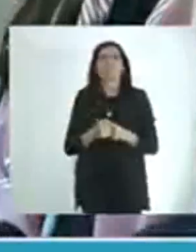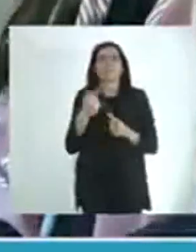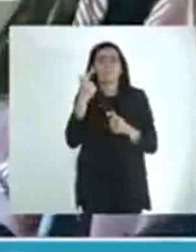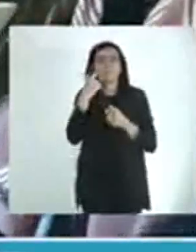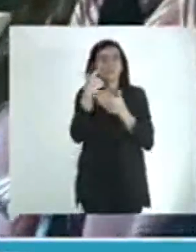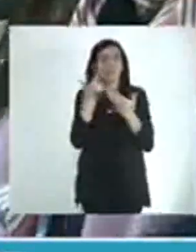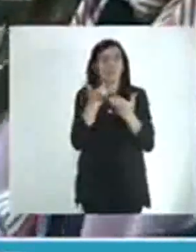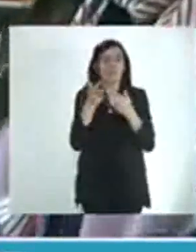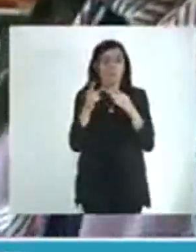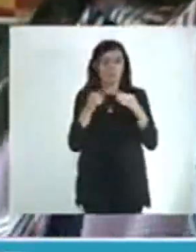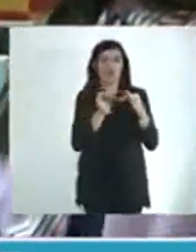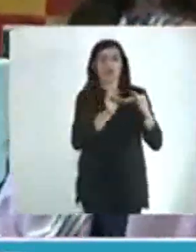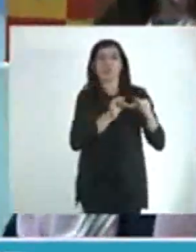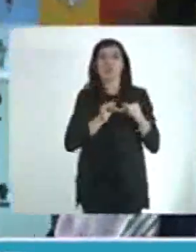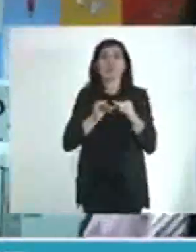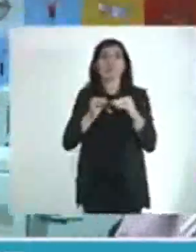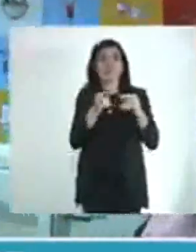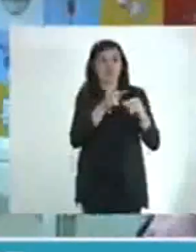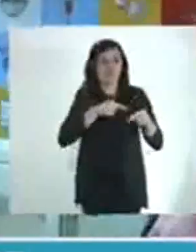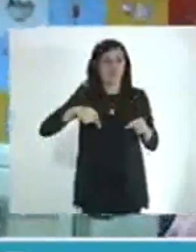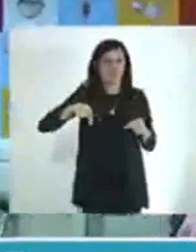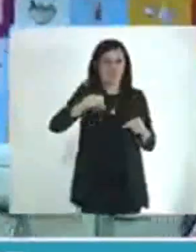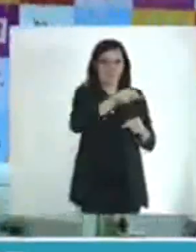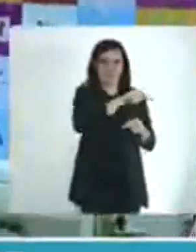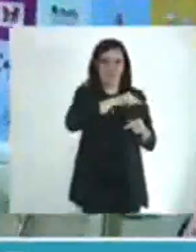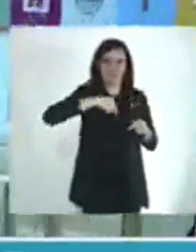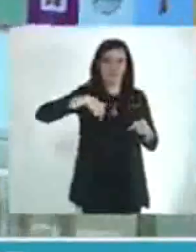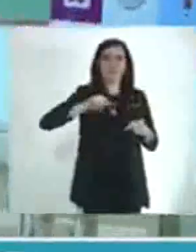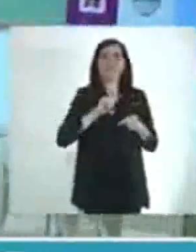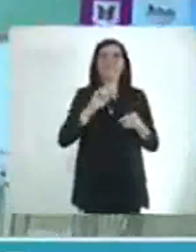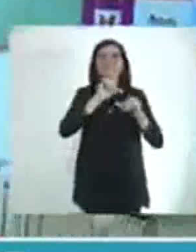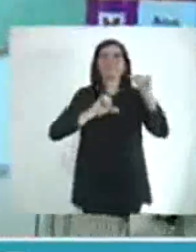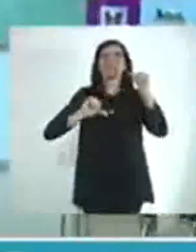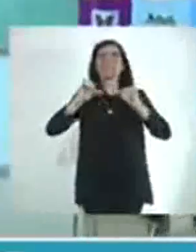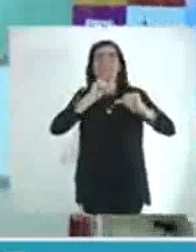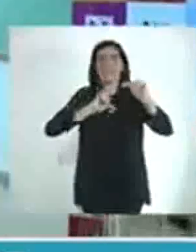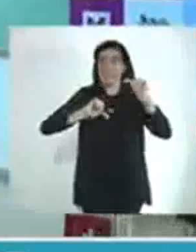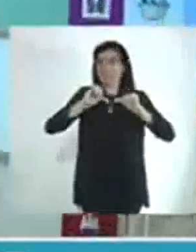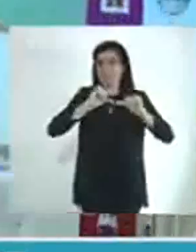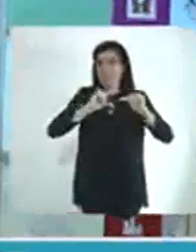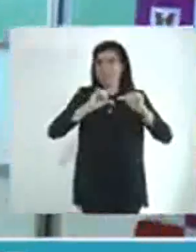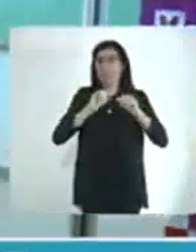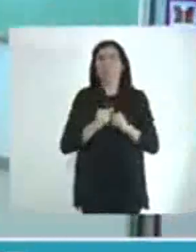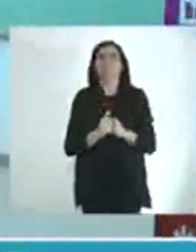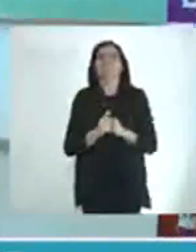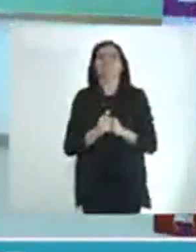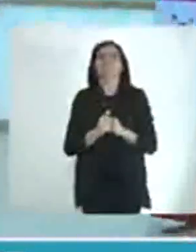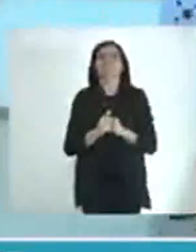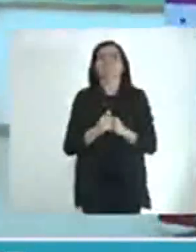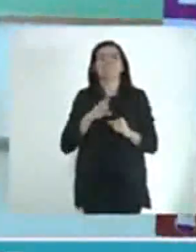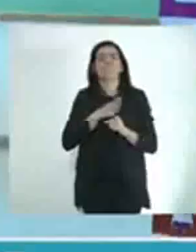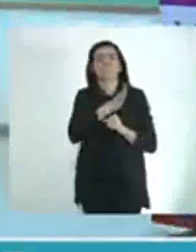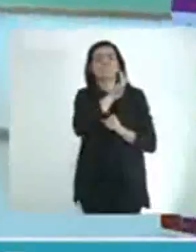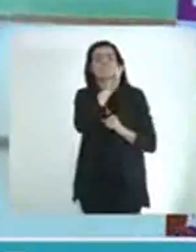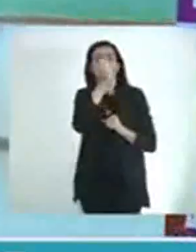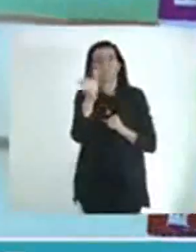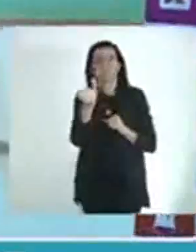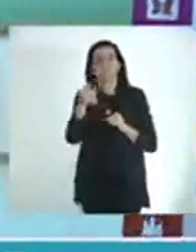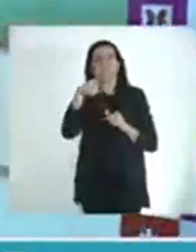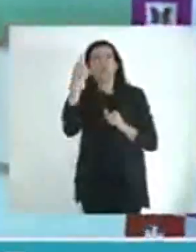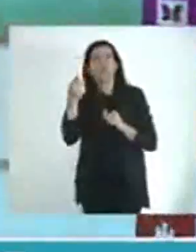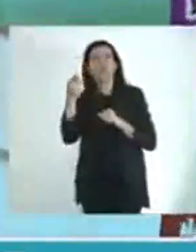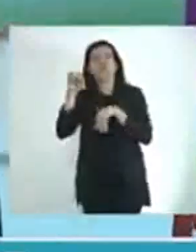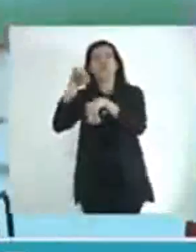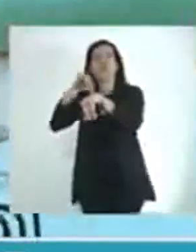isla que corresponde al laboratorio de química. Muchísimas gracias, Iris. Y vamos a pasar a la siguiente isla donde nos espera